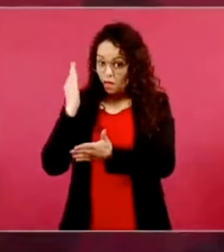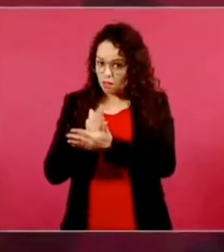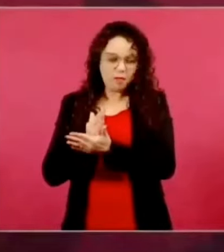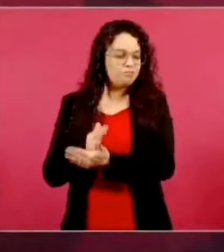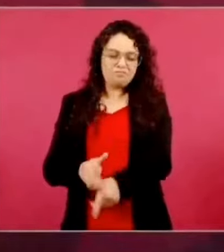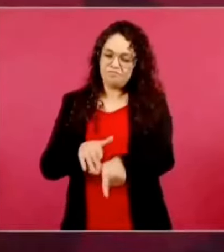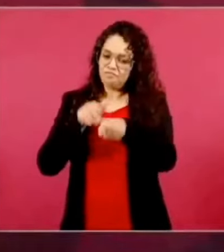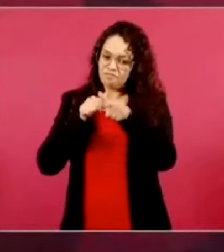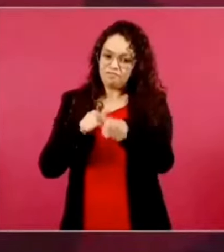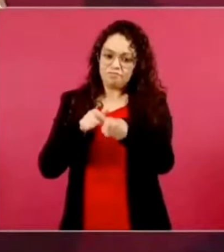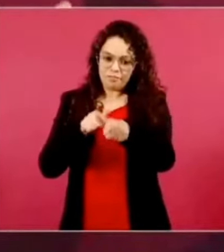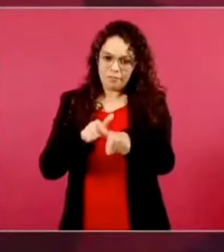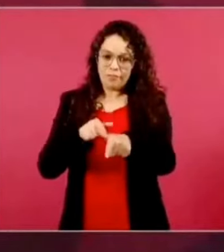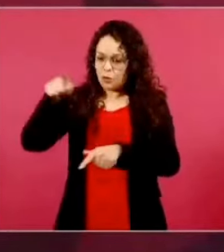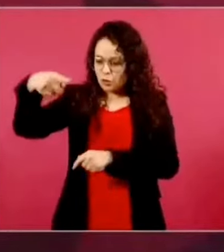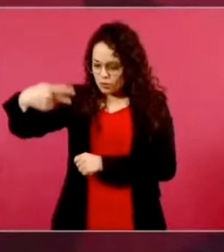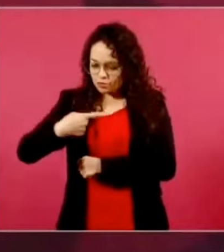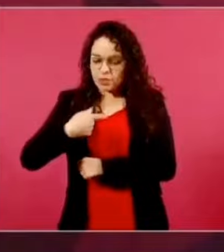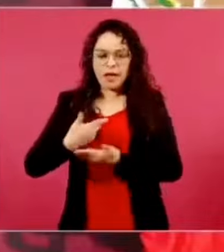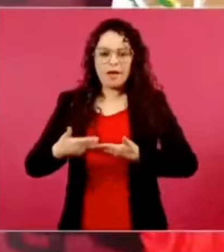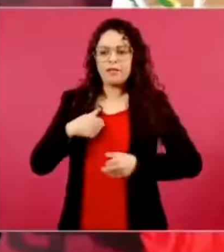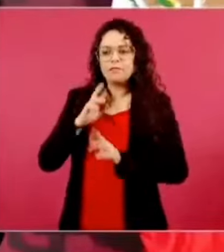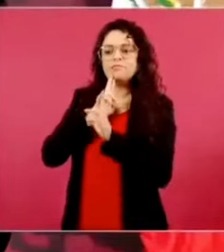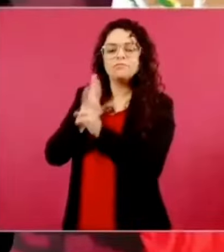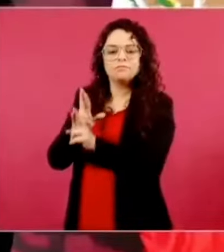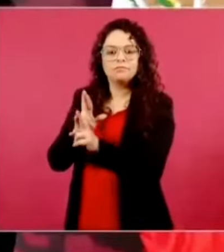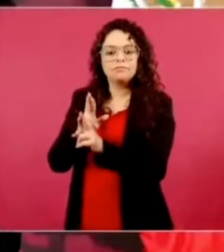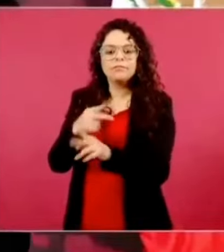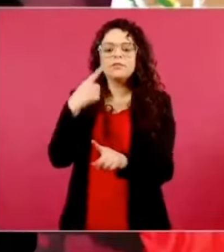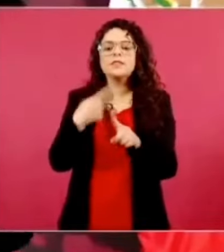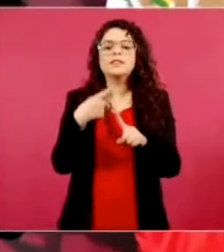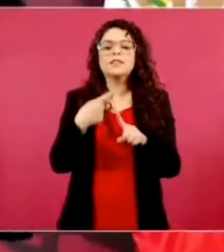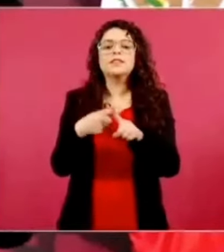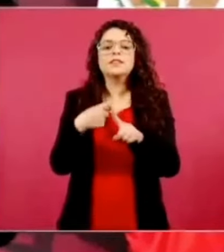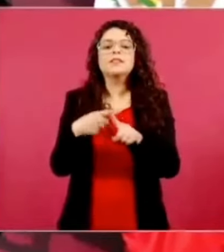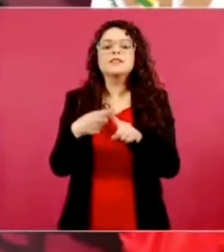responder tu pregunta, ¿en manos de quién está?